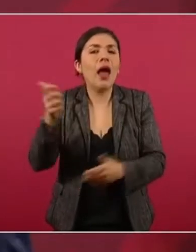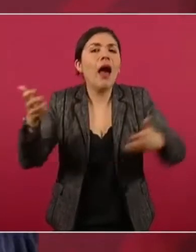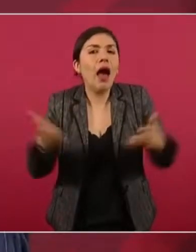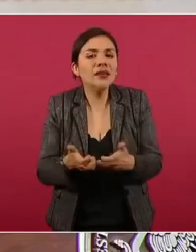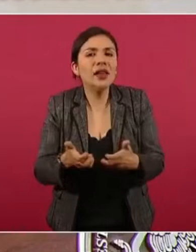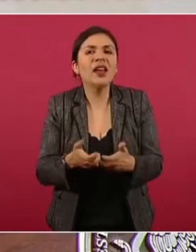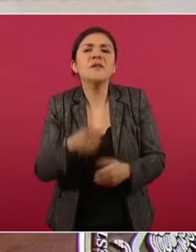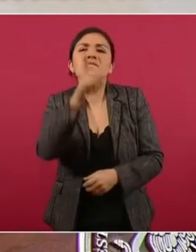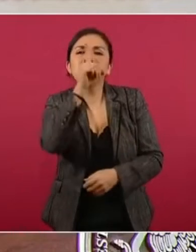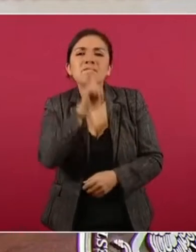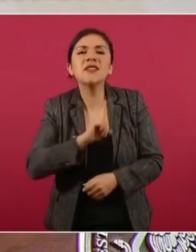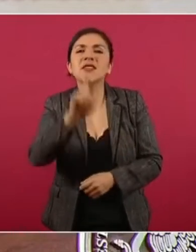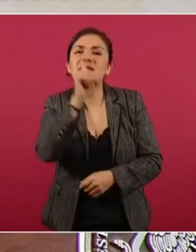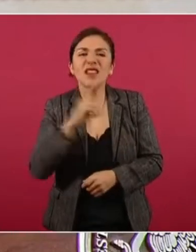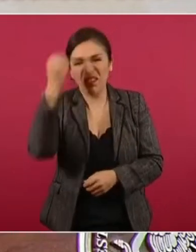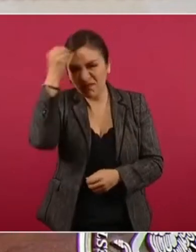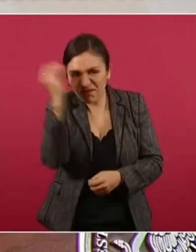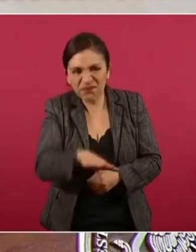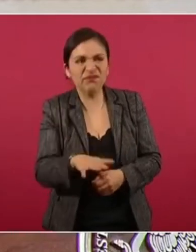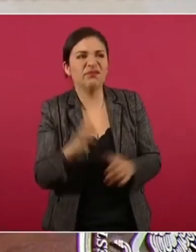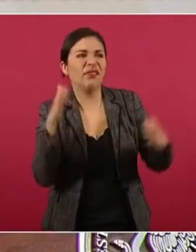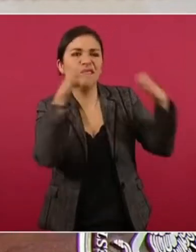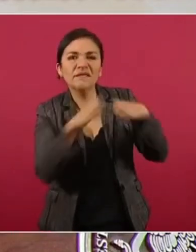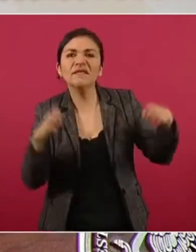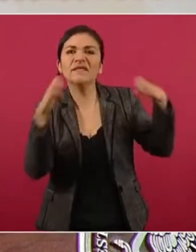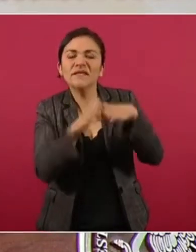a calumniar, a mentir.